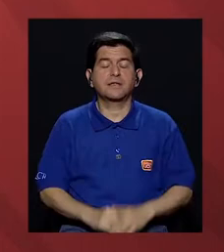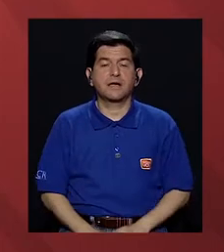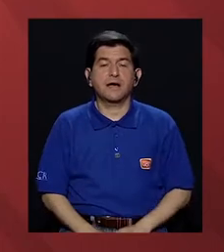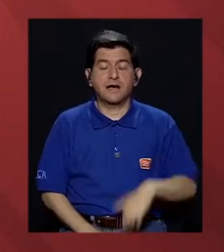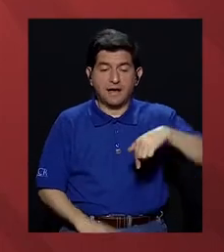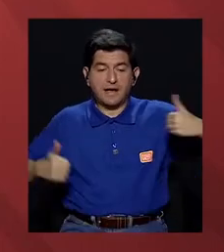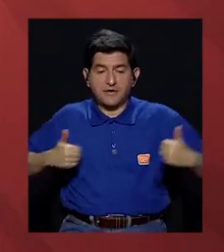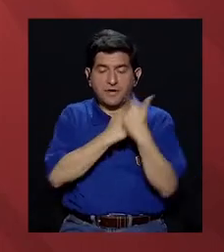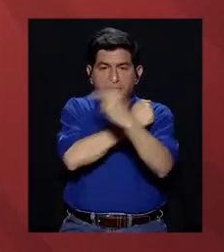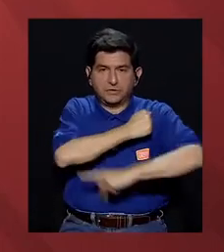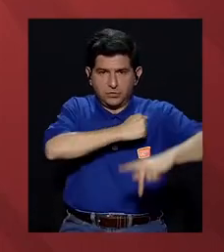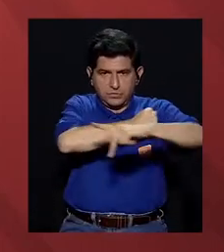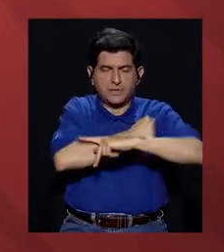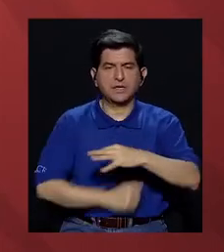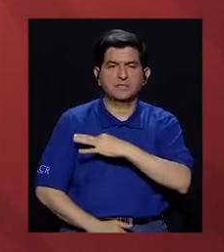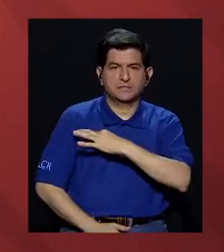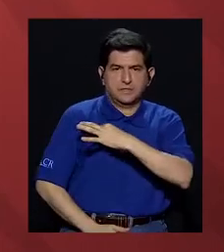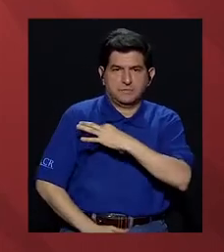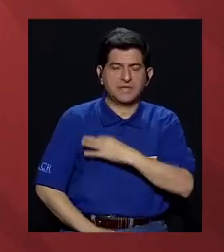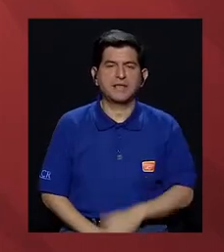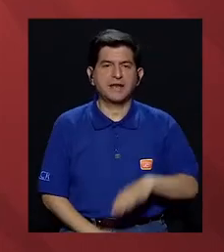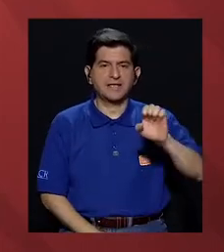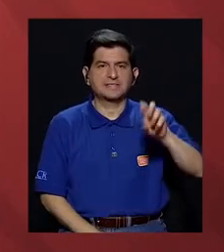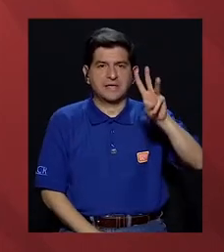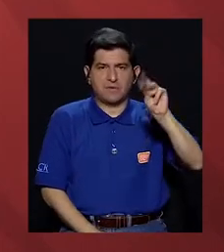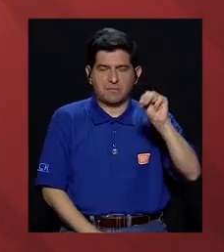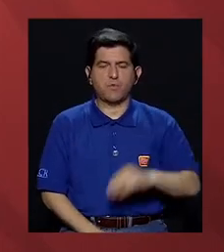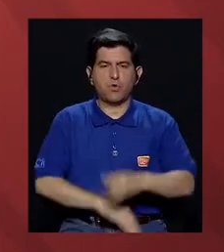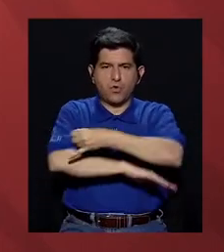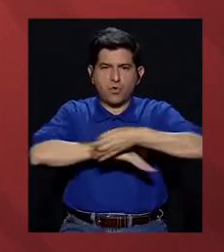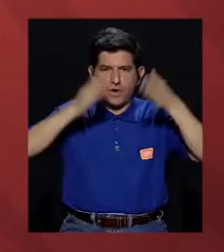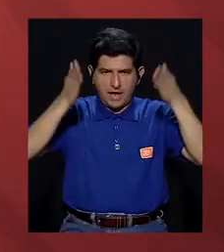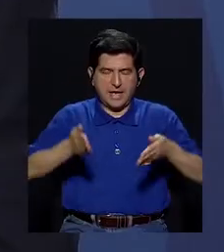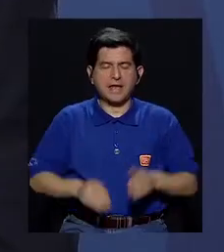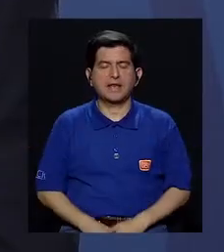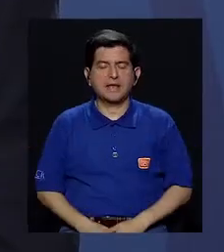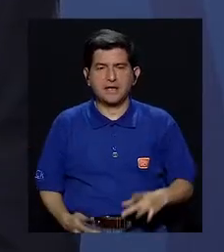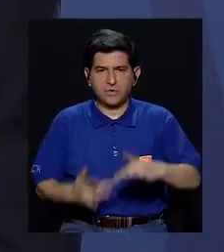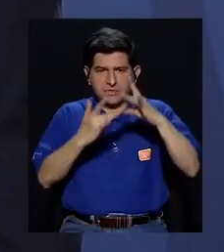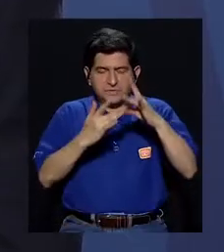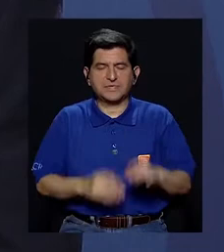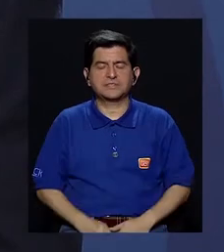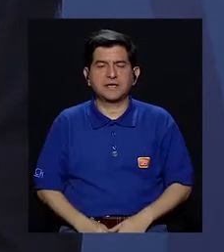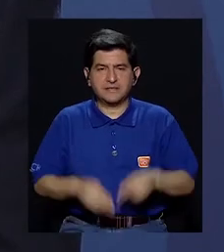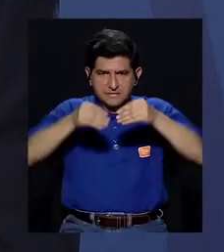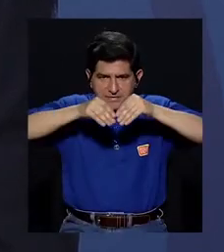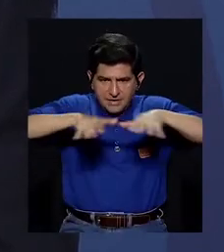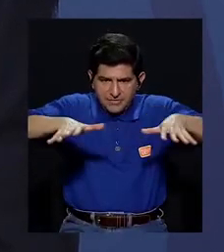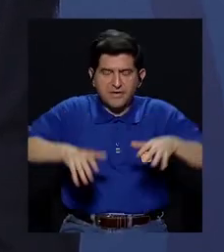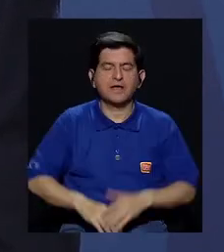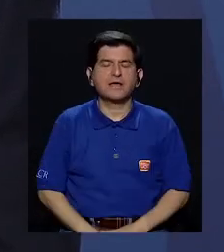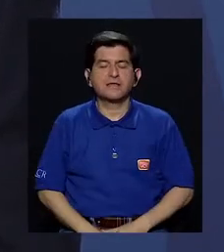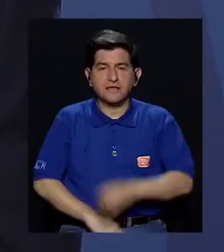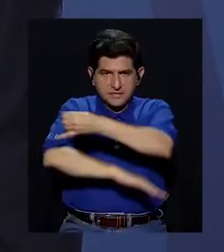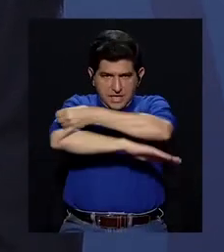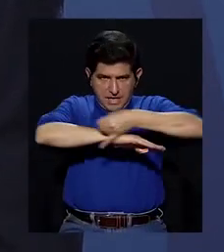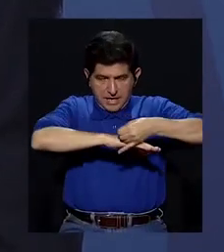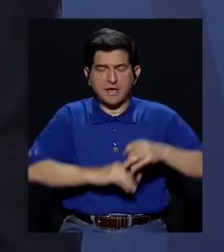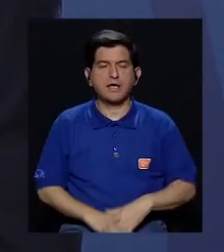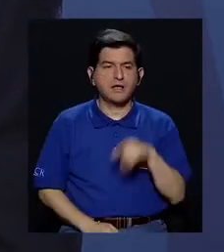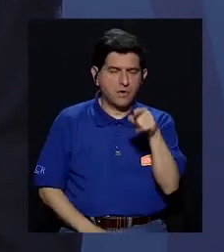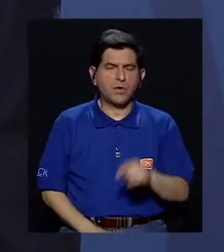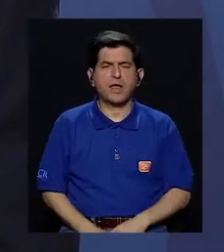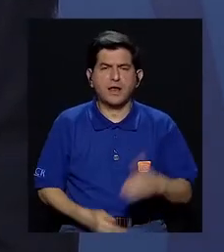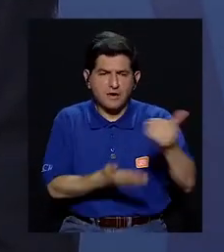de los desafíos país que enfrentamos hemos invitado a esteban ahora ingeniero y estratega digital quien en los últimos meses ha venido